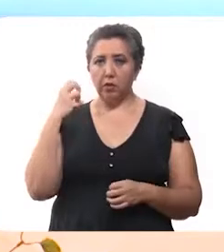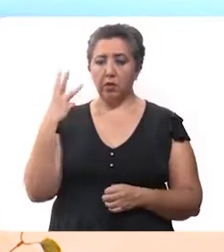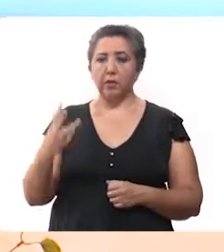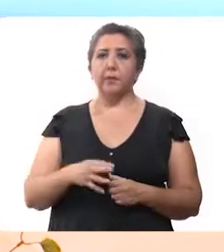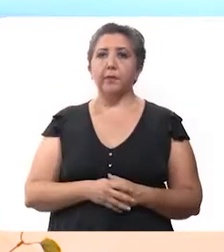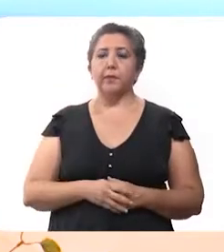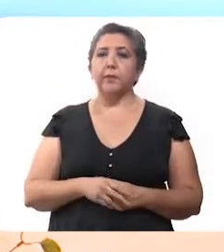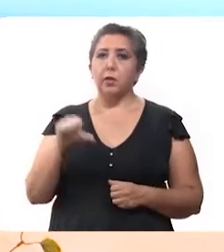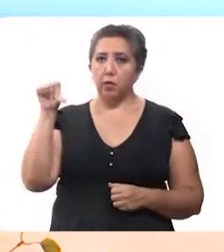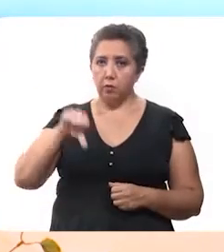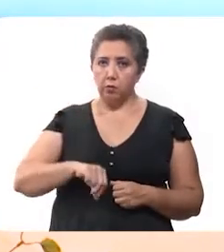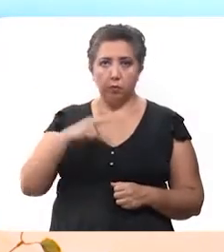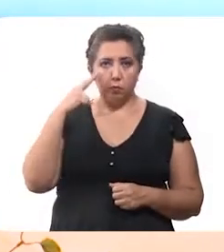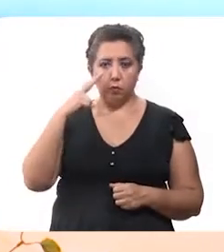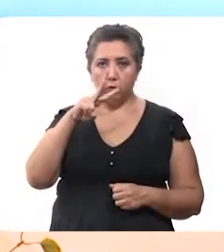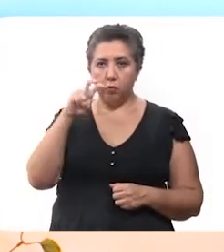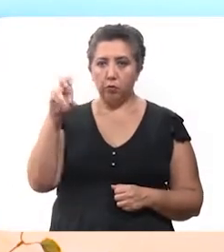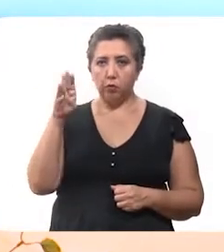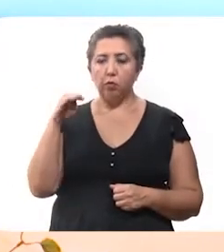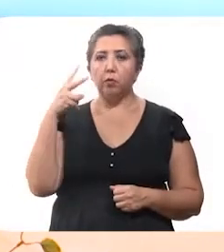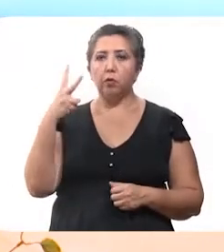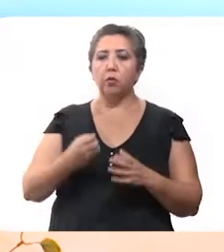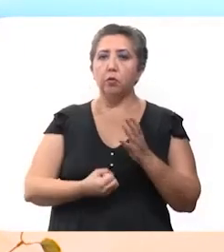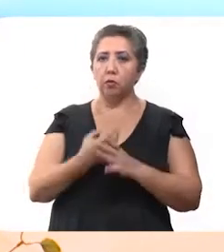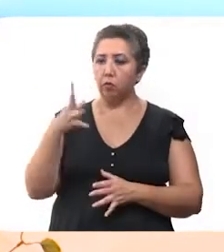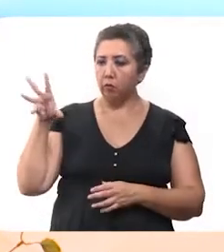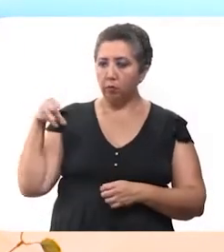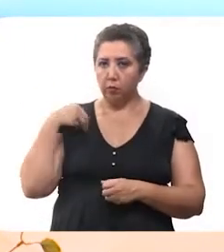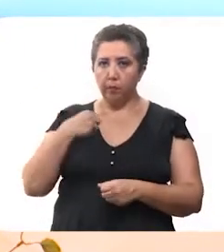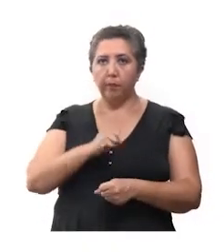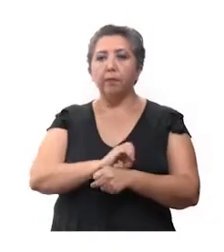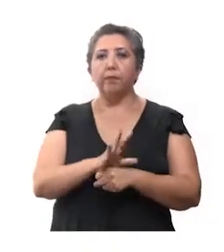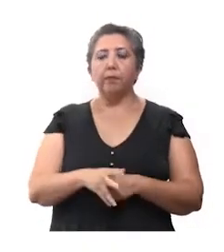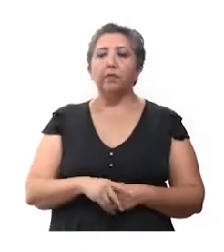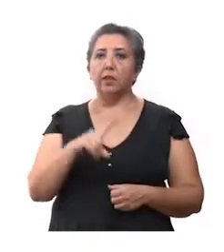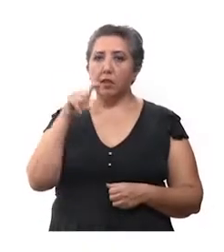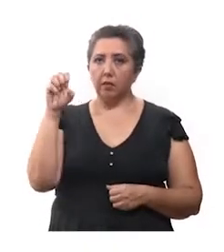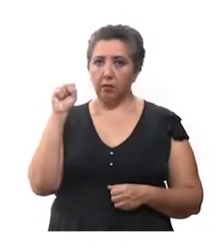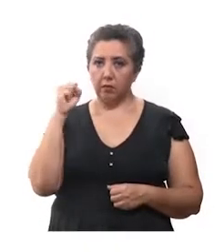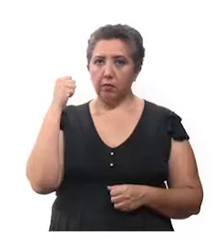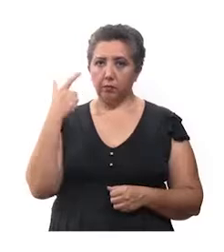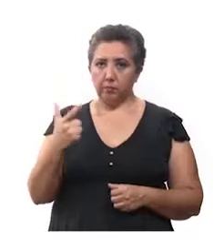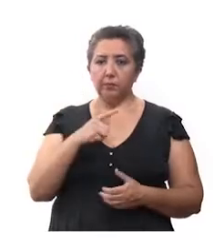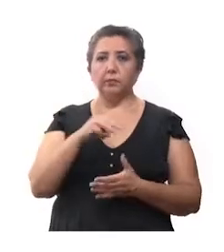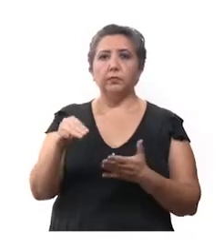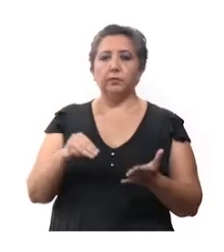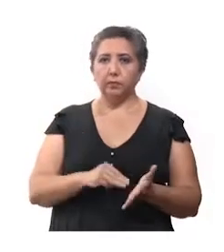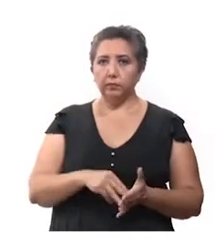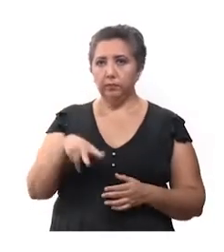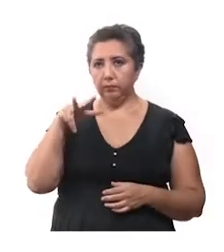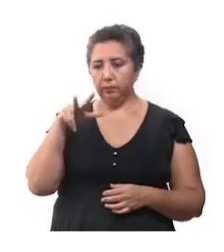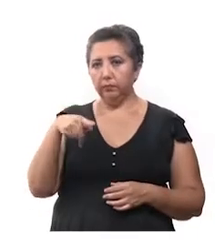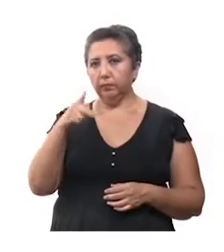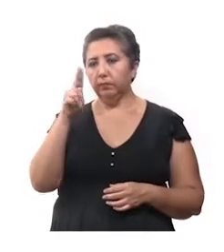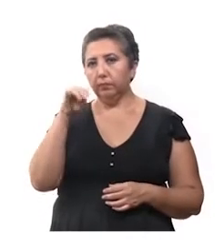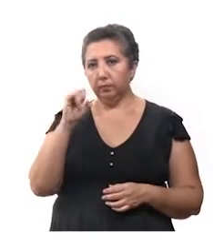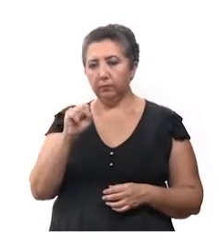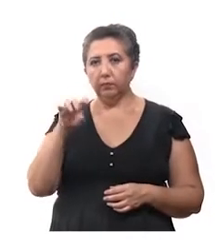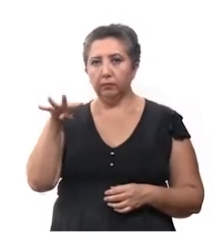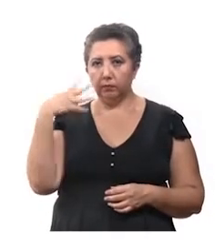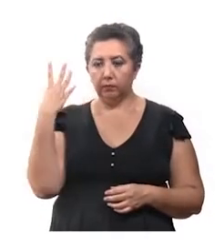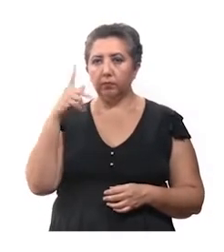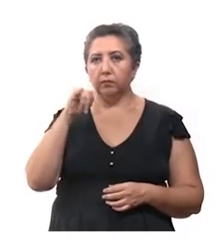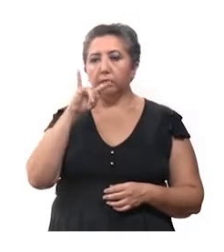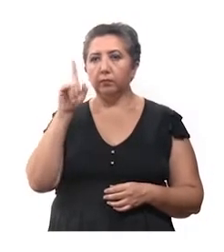64.963. Hoy se detectaron 292 nuevos contagios de coronavirus, 167 en Mérida, 18 en Canacín,